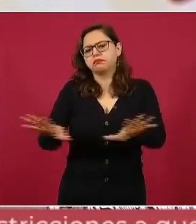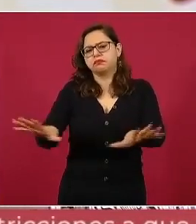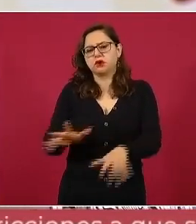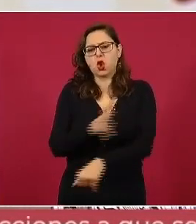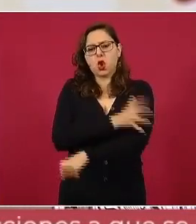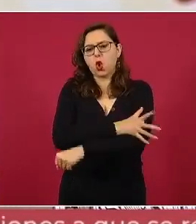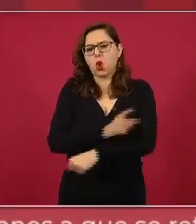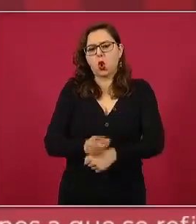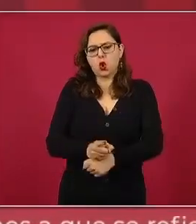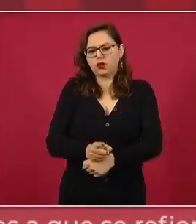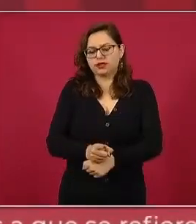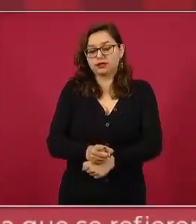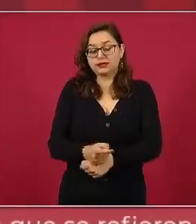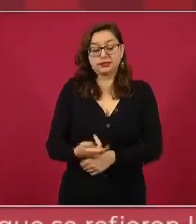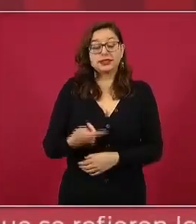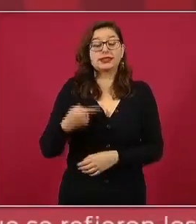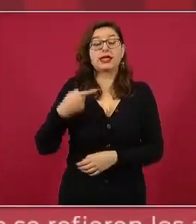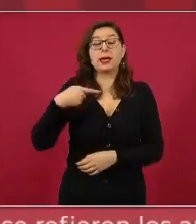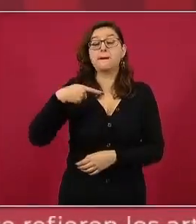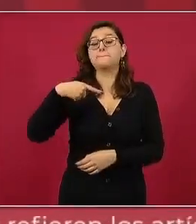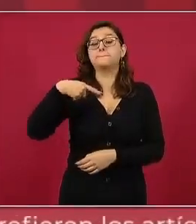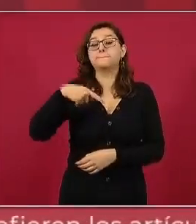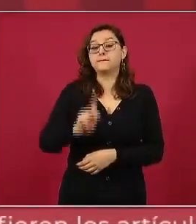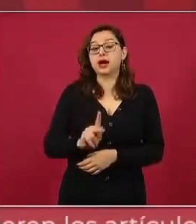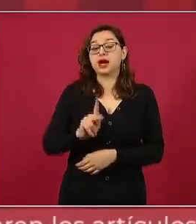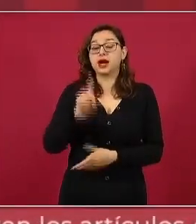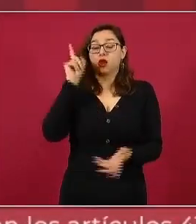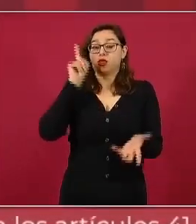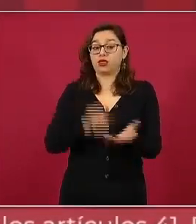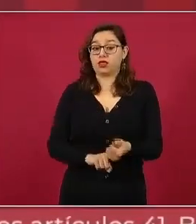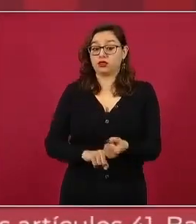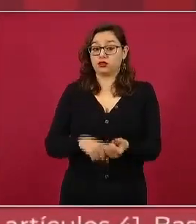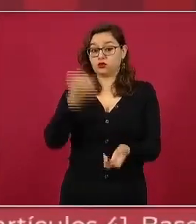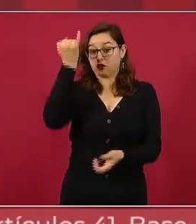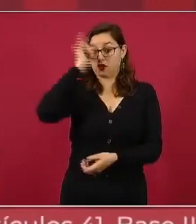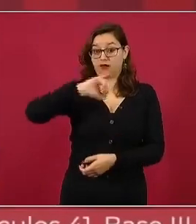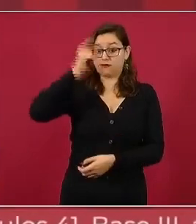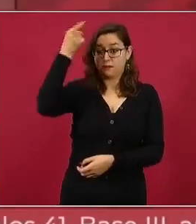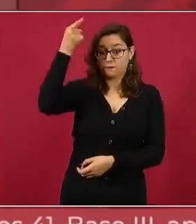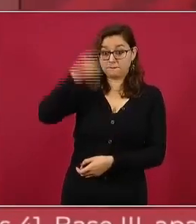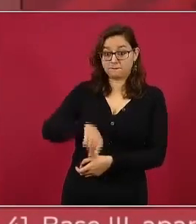Pero la línea del periódico en lo informativo pues era